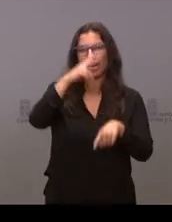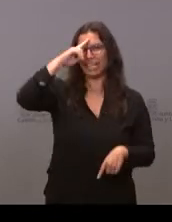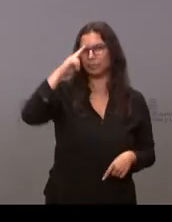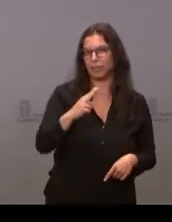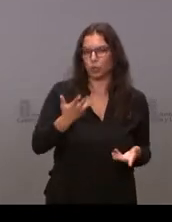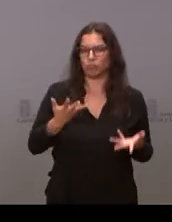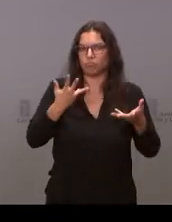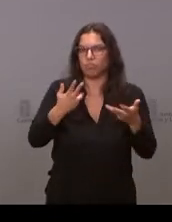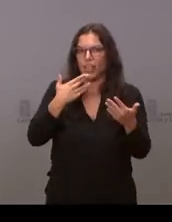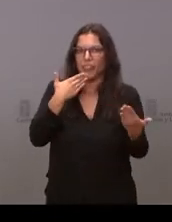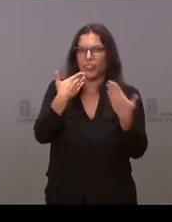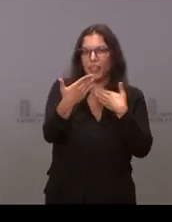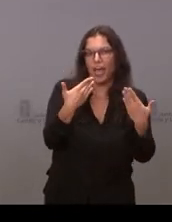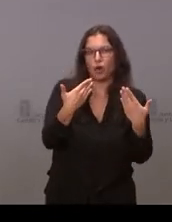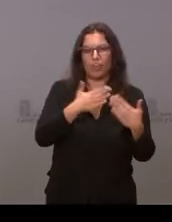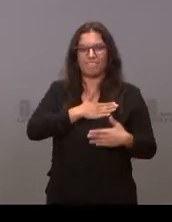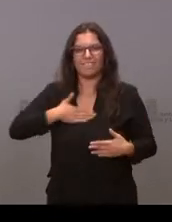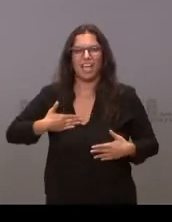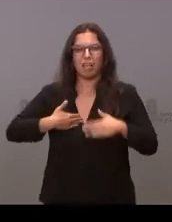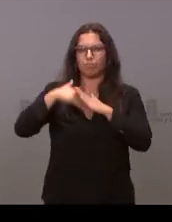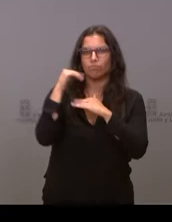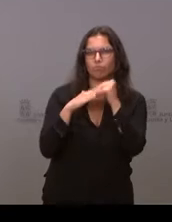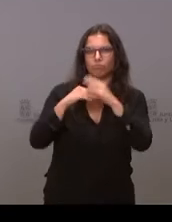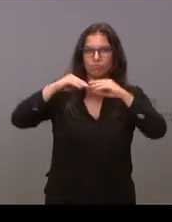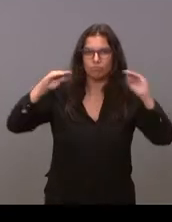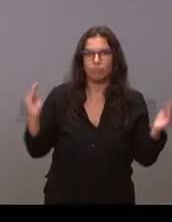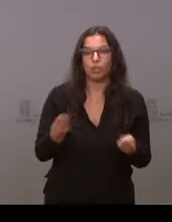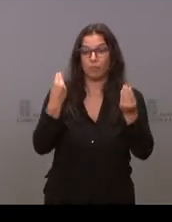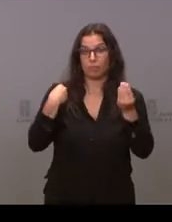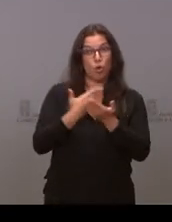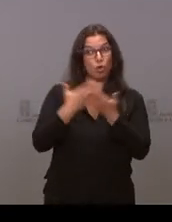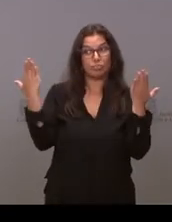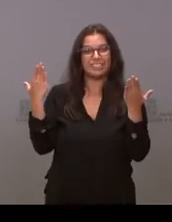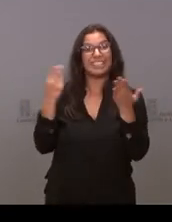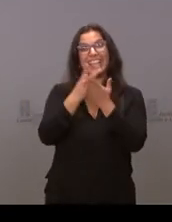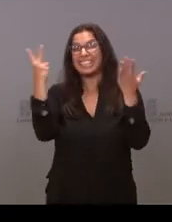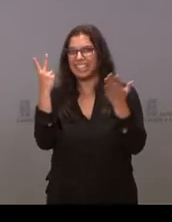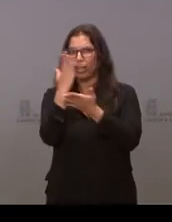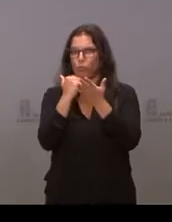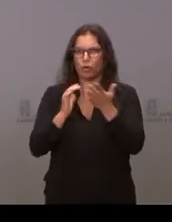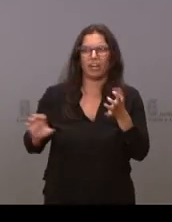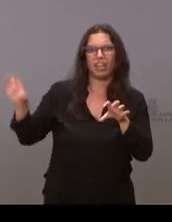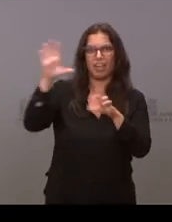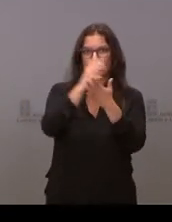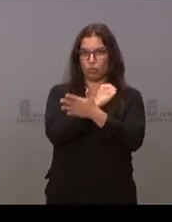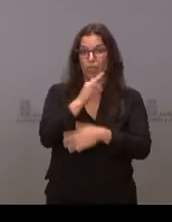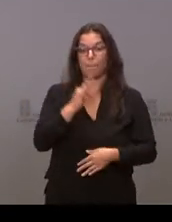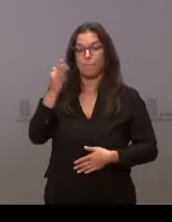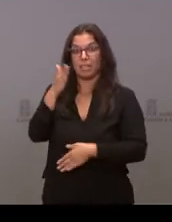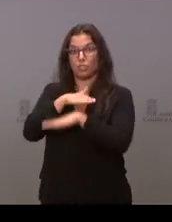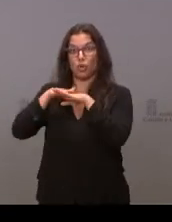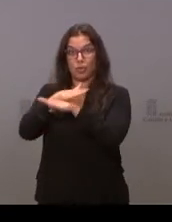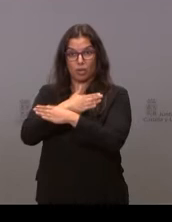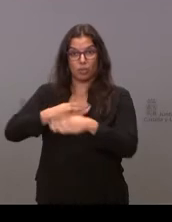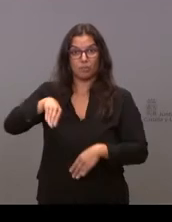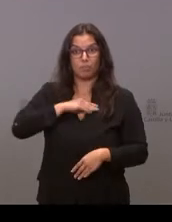diálogo, de espíritu constructivo con el que las 17 comunidades autónomas de España y el Gobierno de España estamos